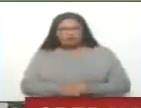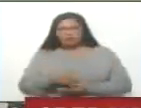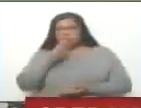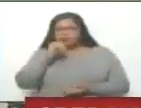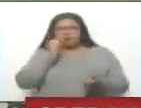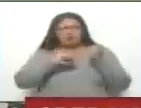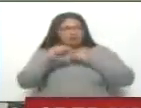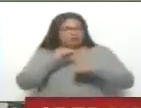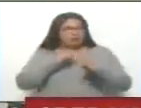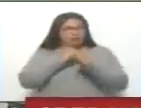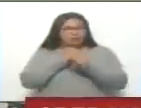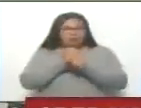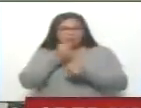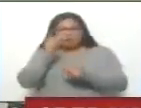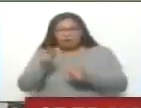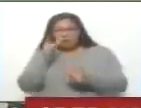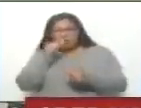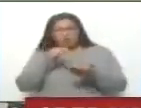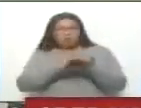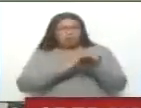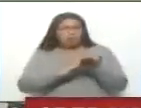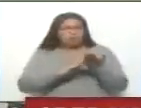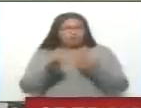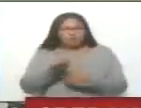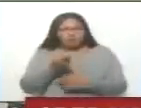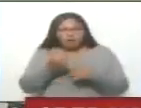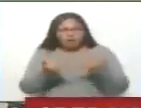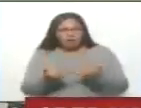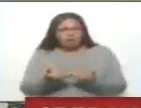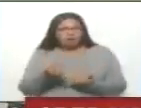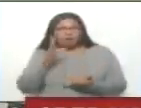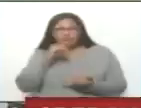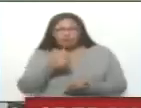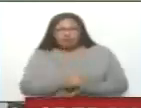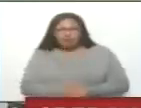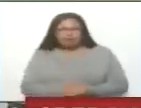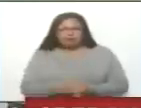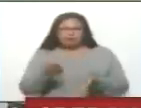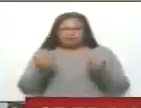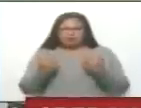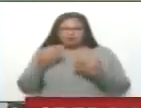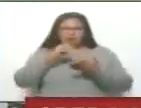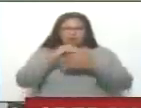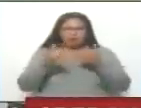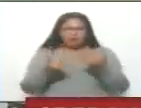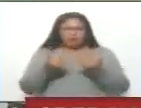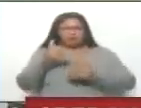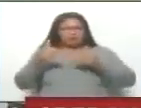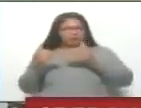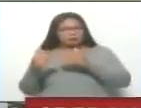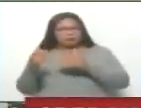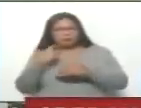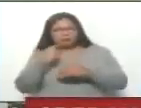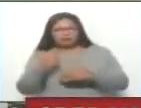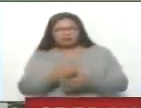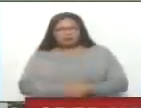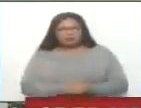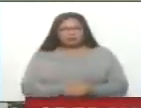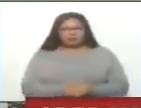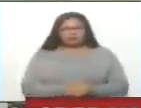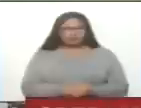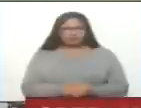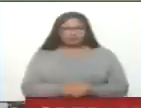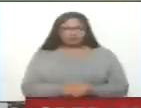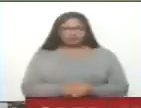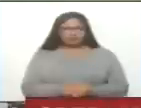trabajador ni buscar soluciones a los problemas que están presentados, sino que vienen estableciendo algunos parámetros para decir,